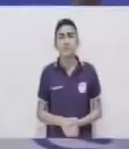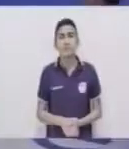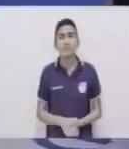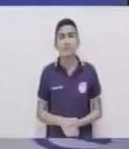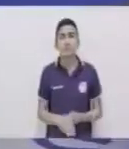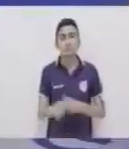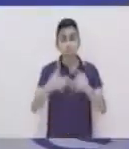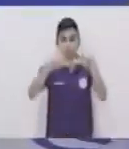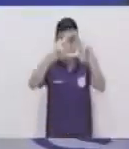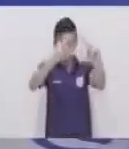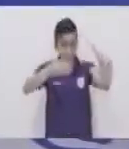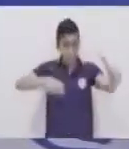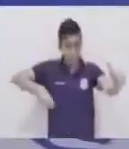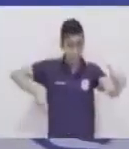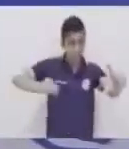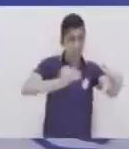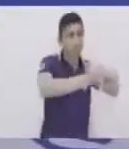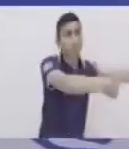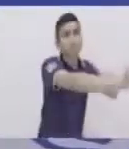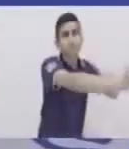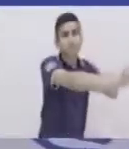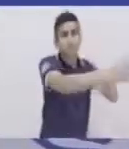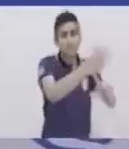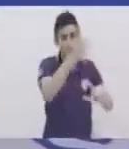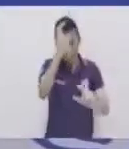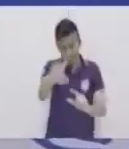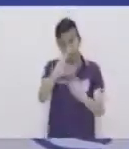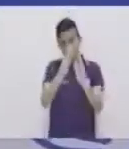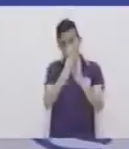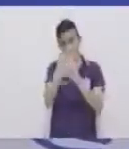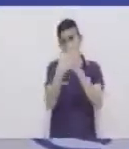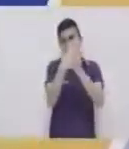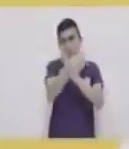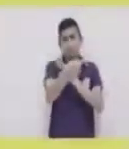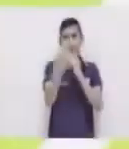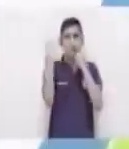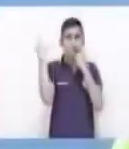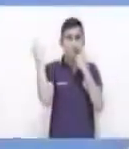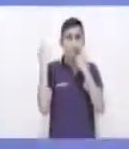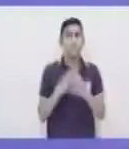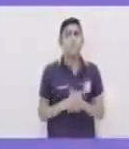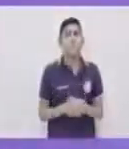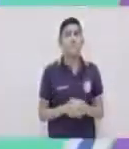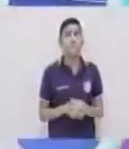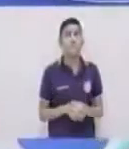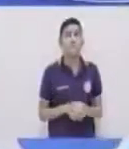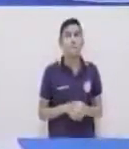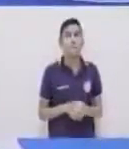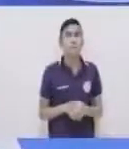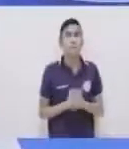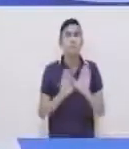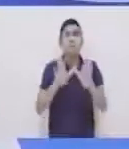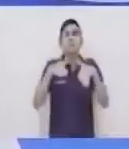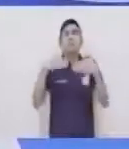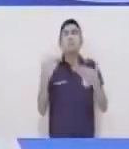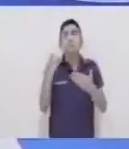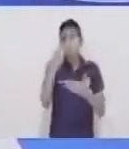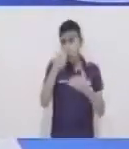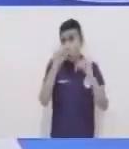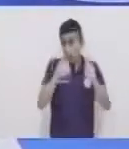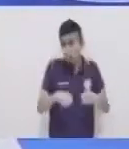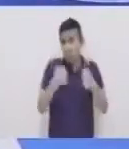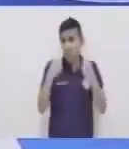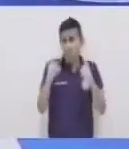que caiga adentro o pase adentro del círculo que tenemos acá. Estas actividades tú las